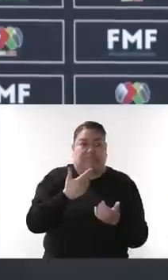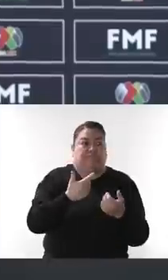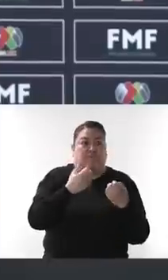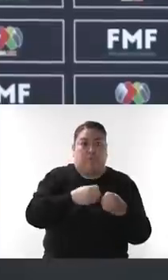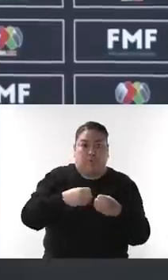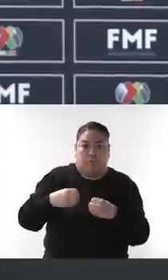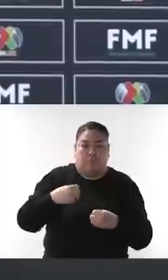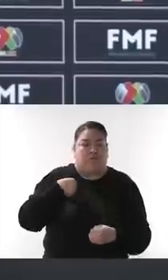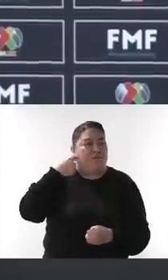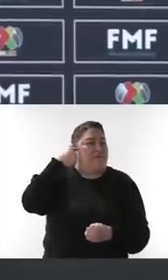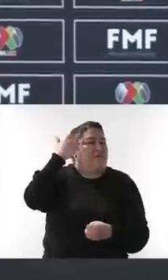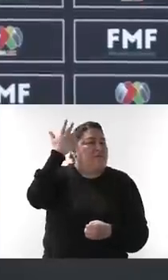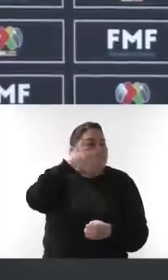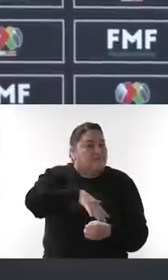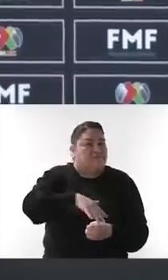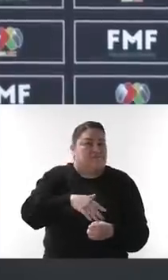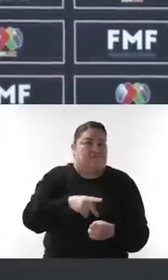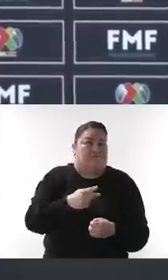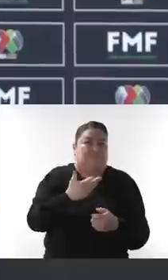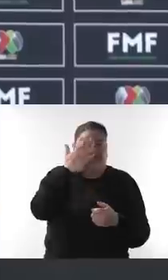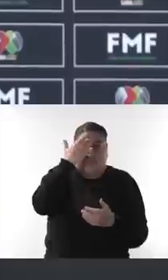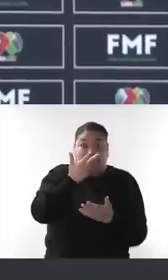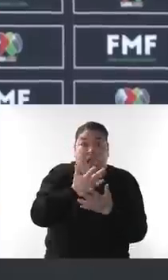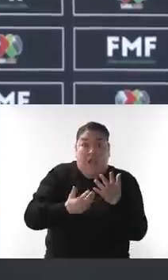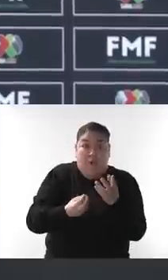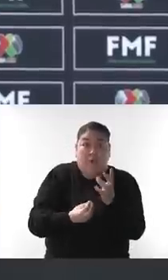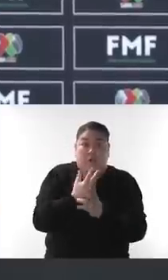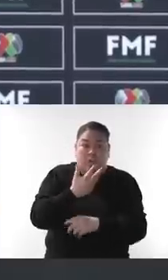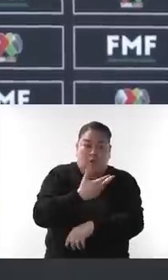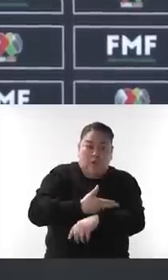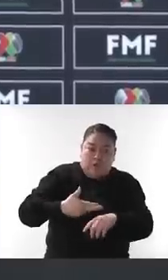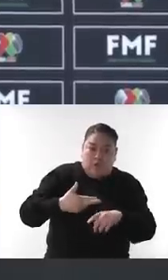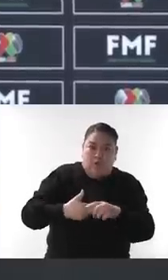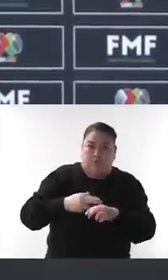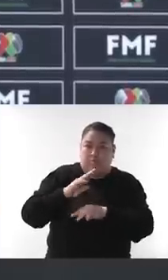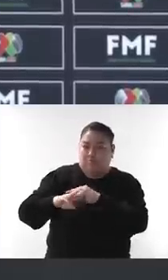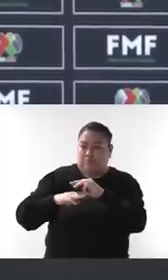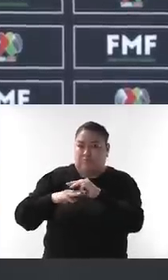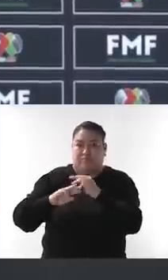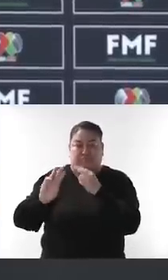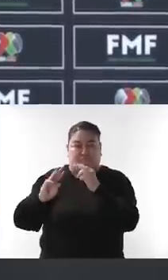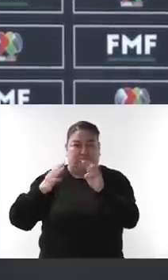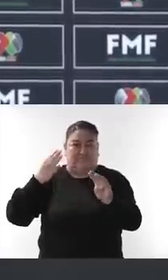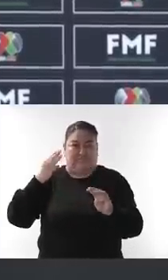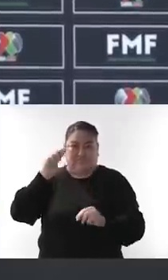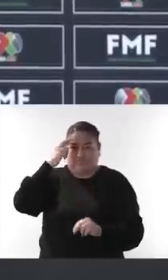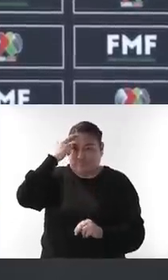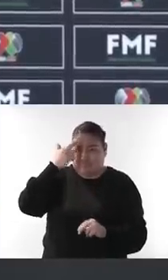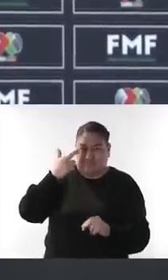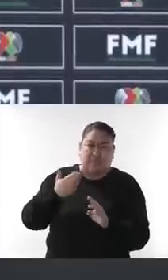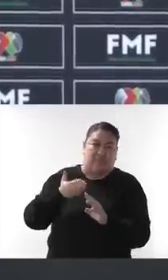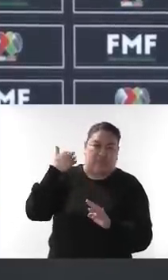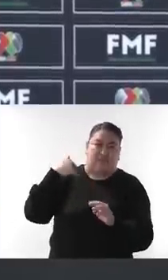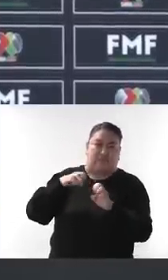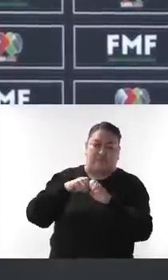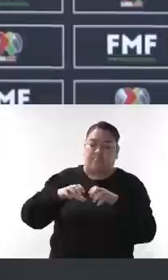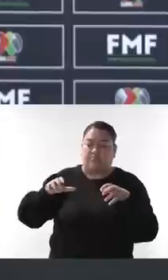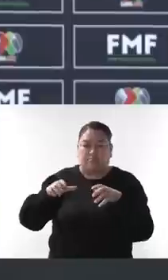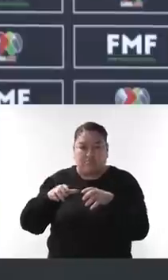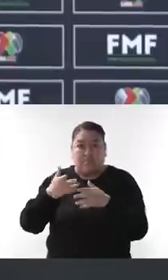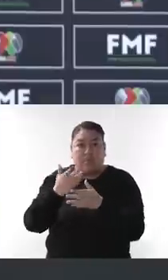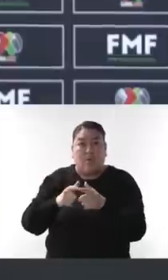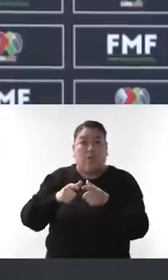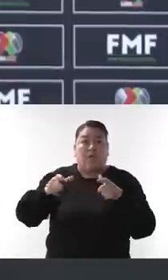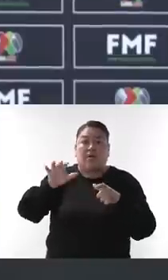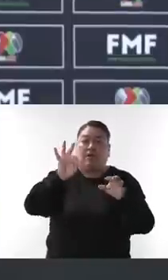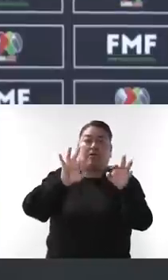compleja. Sabemos de que con el cambio de estructura mundialista, ahora con 48 selecciones invitadas